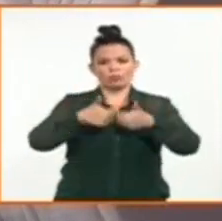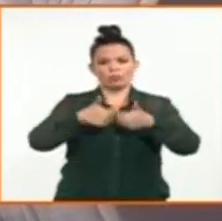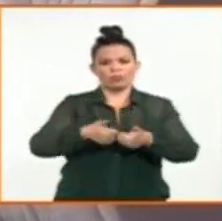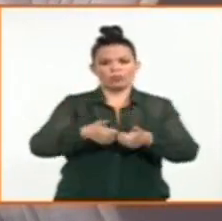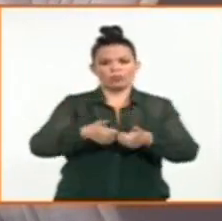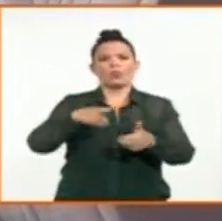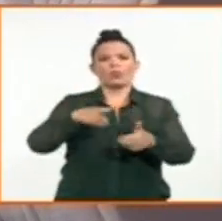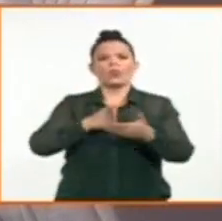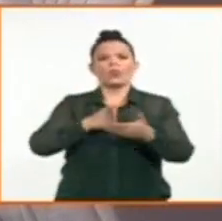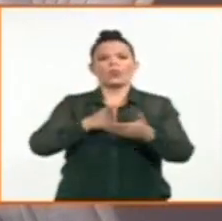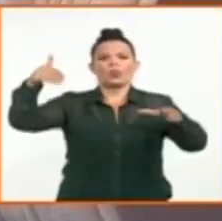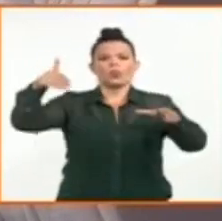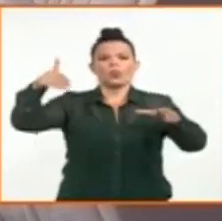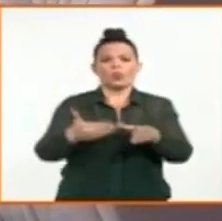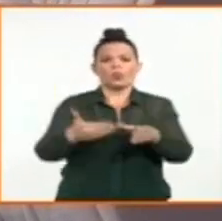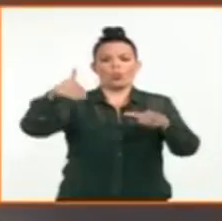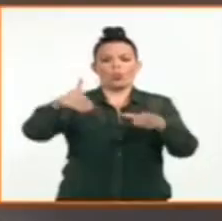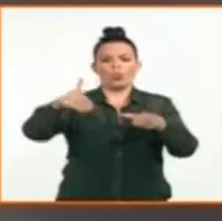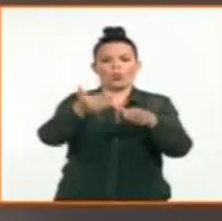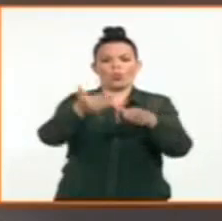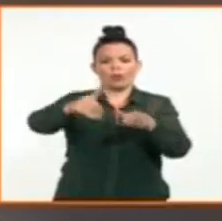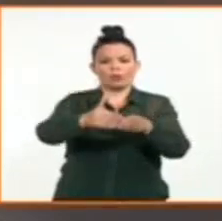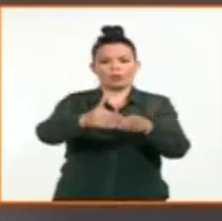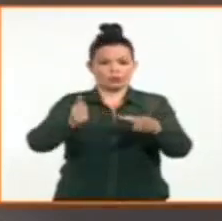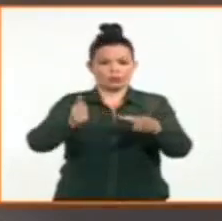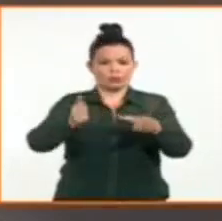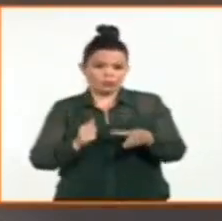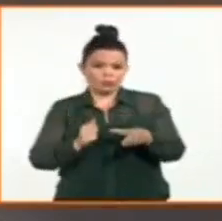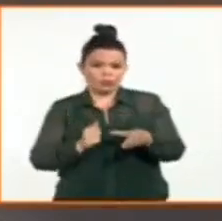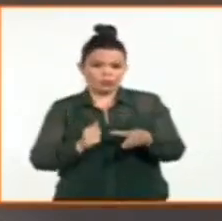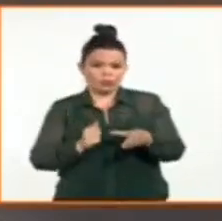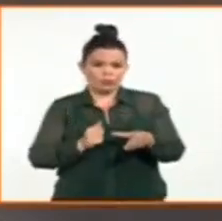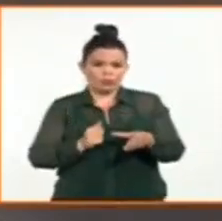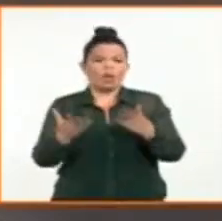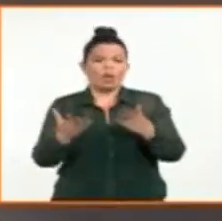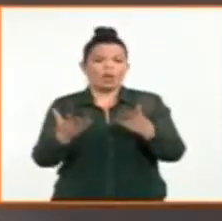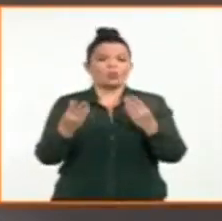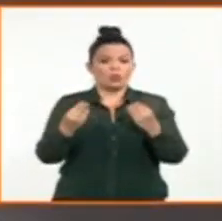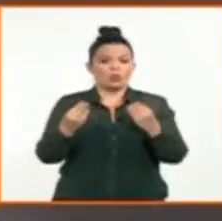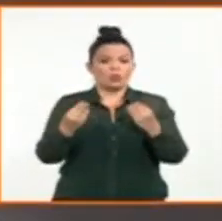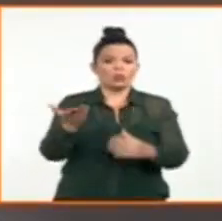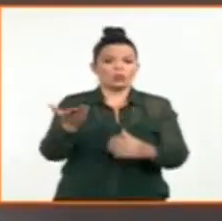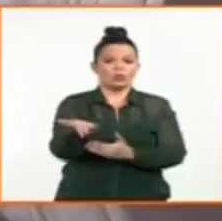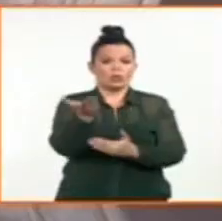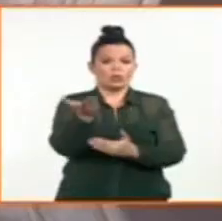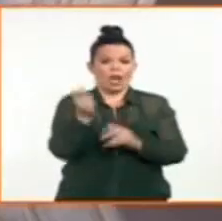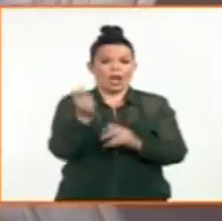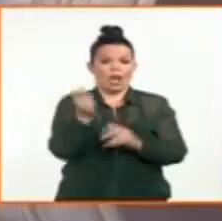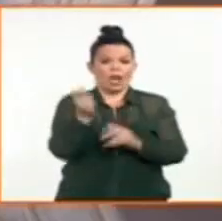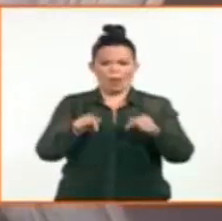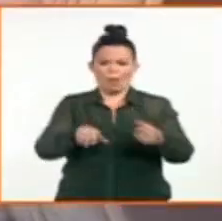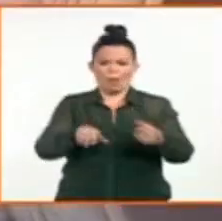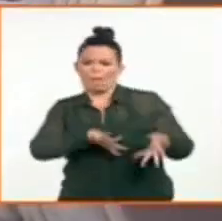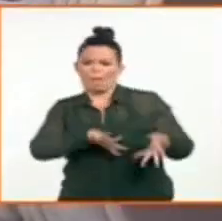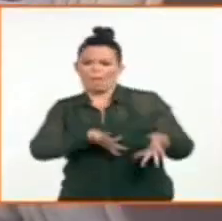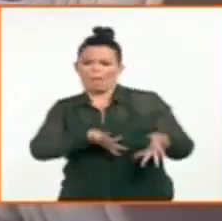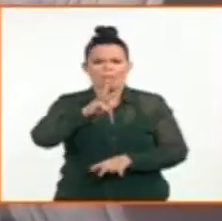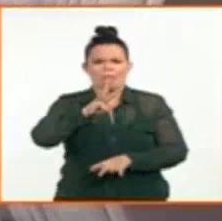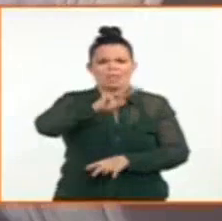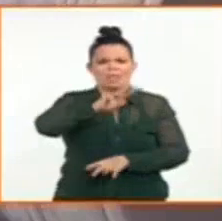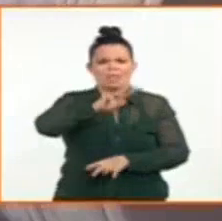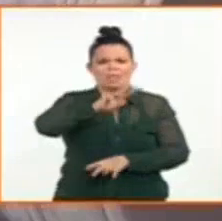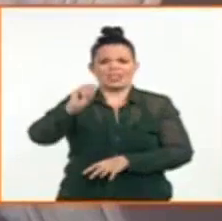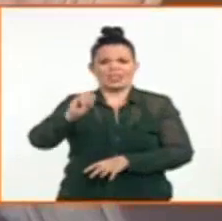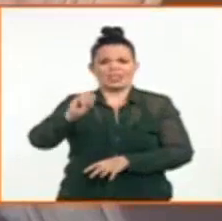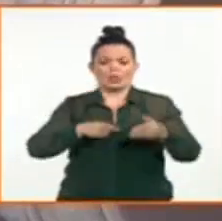en la De economía. los miles que el país De tiene los miles que en por camino. traer, hay 300 que tienen que Actualmente venir. hay más de 300 en Asia y un nivel